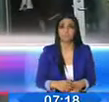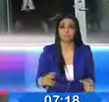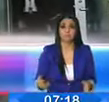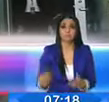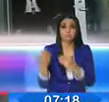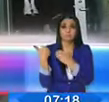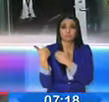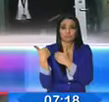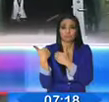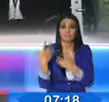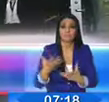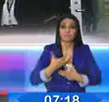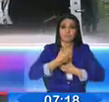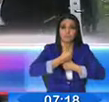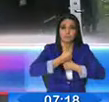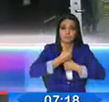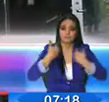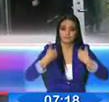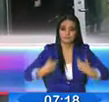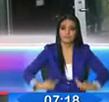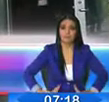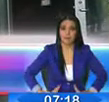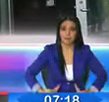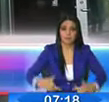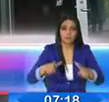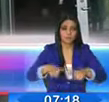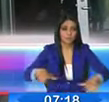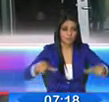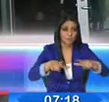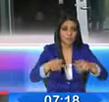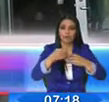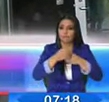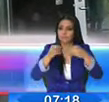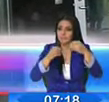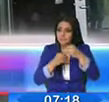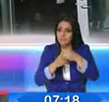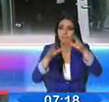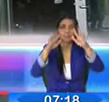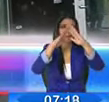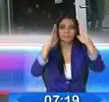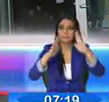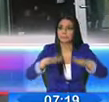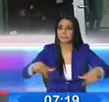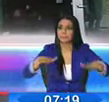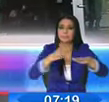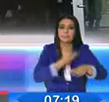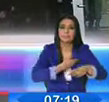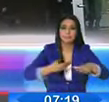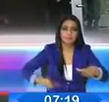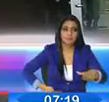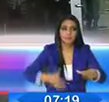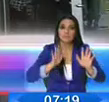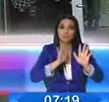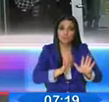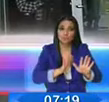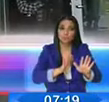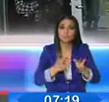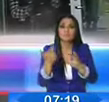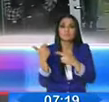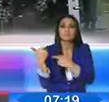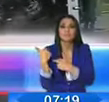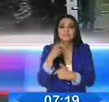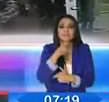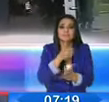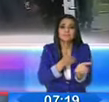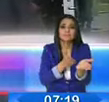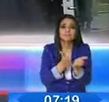física y de las instalaciones de la presidencia de la república y del presidente de la república es del servicio